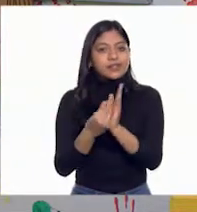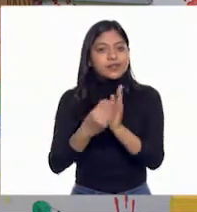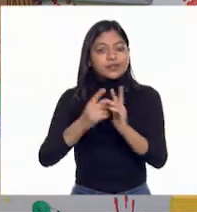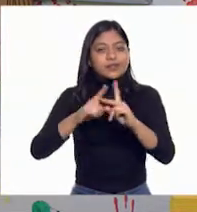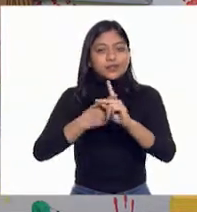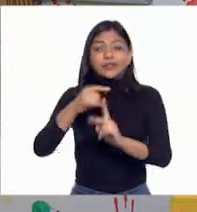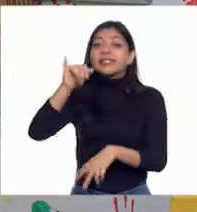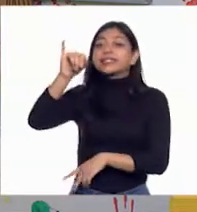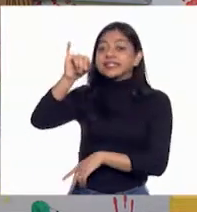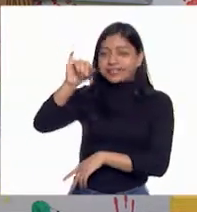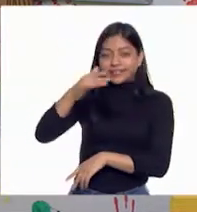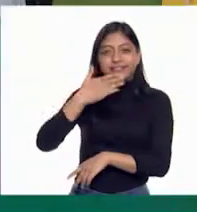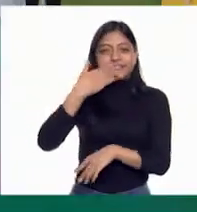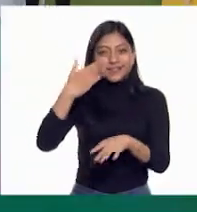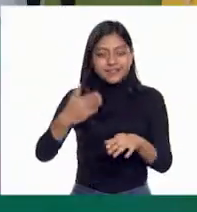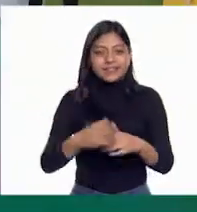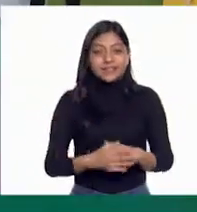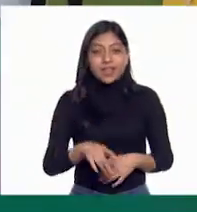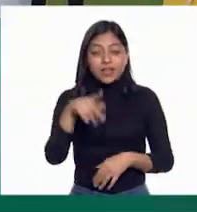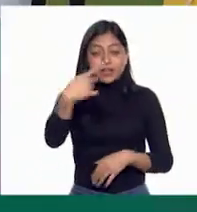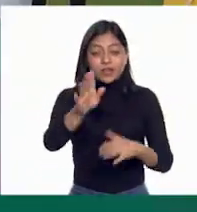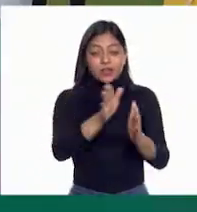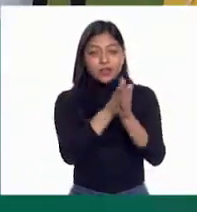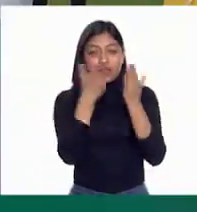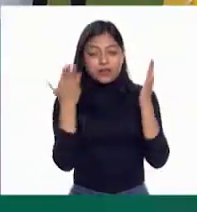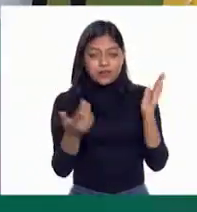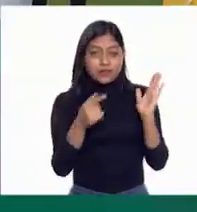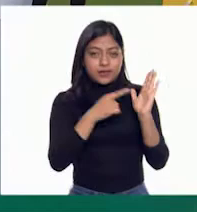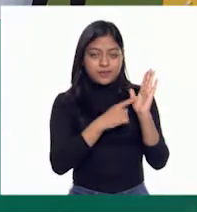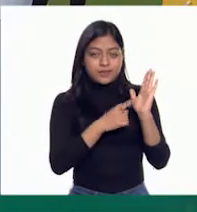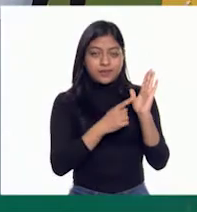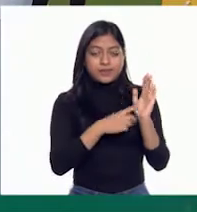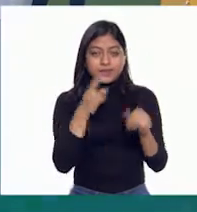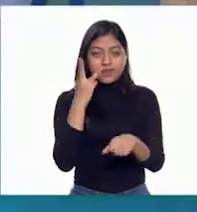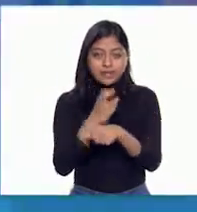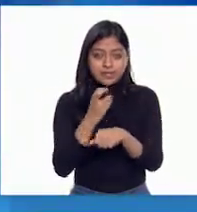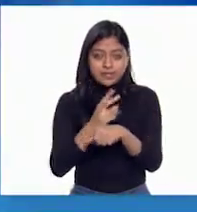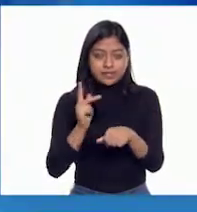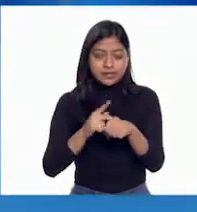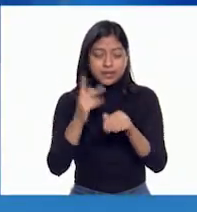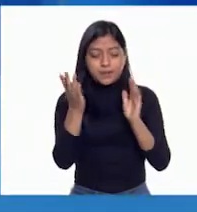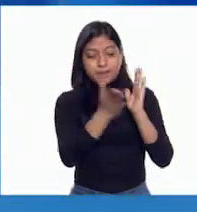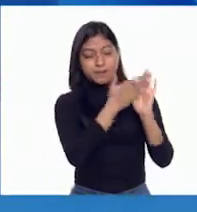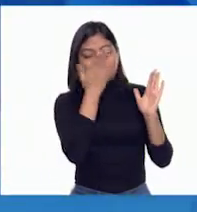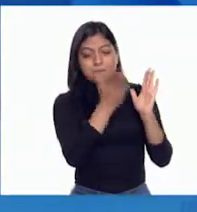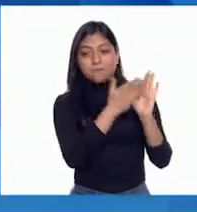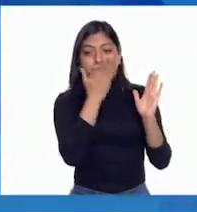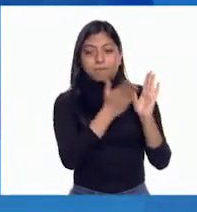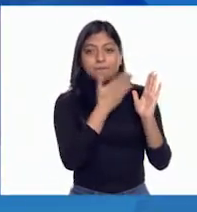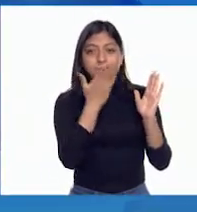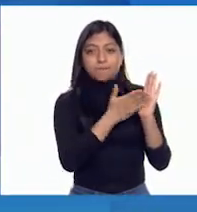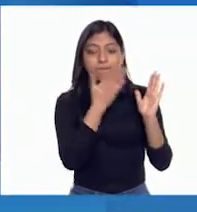¡Ay, sí! En el libro de Formación Cívica y Ética de tercero, en la página